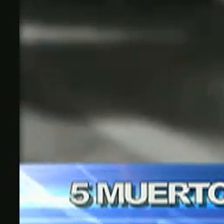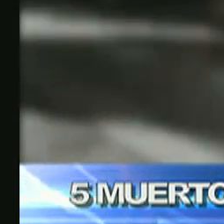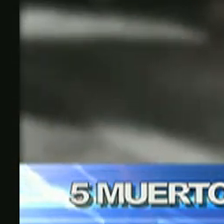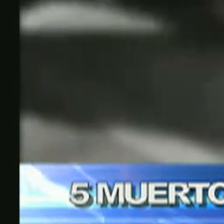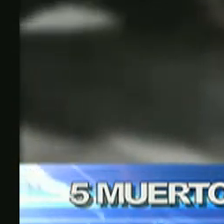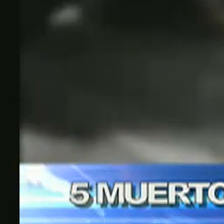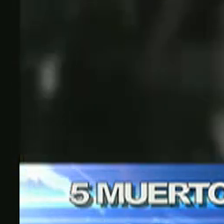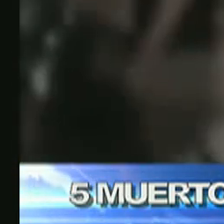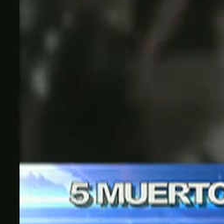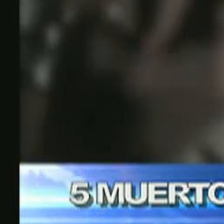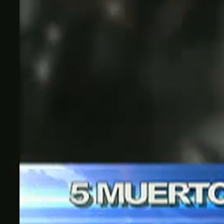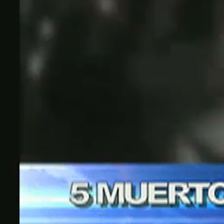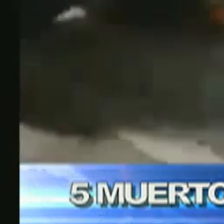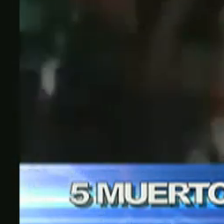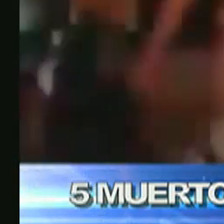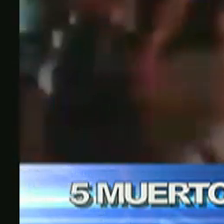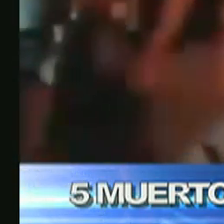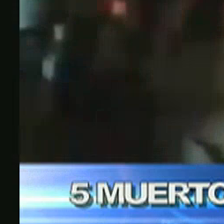Cuenca-Nabón-Loja.